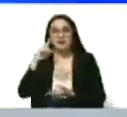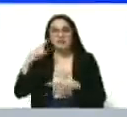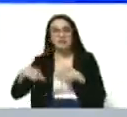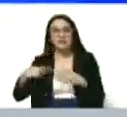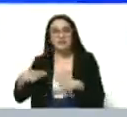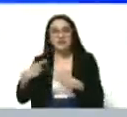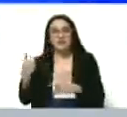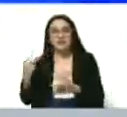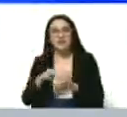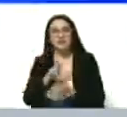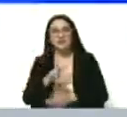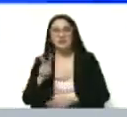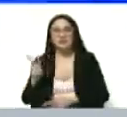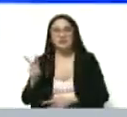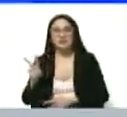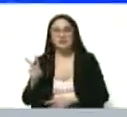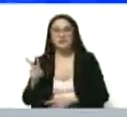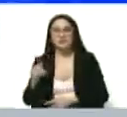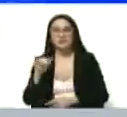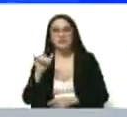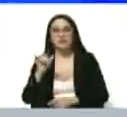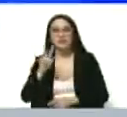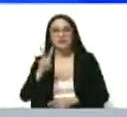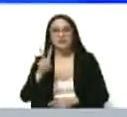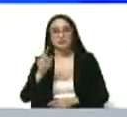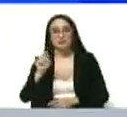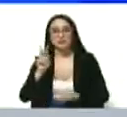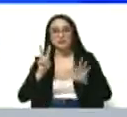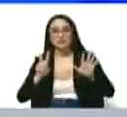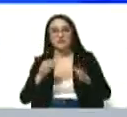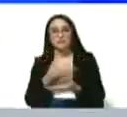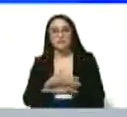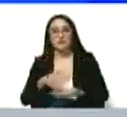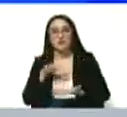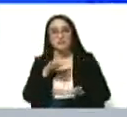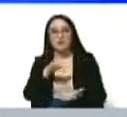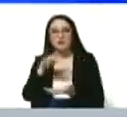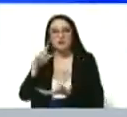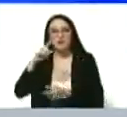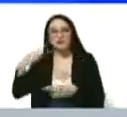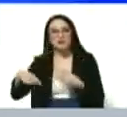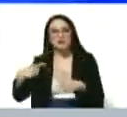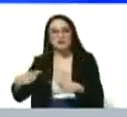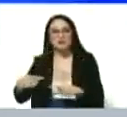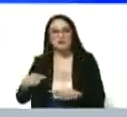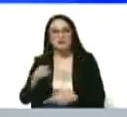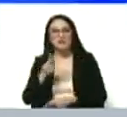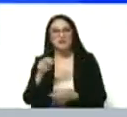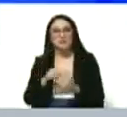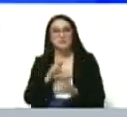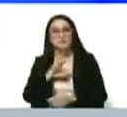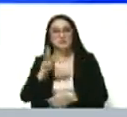en 2022 y 2.7 millones de barriles por día en